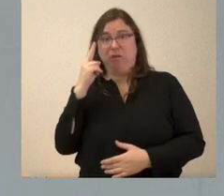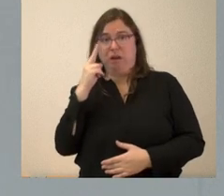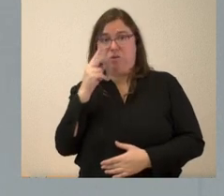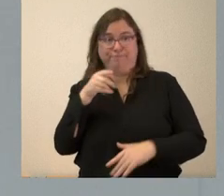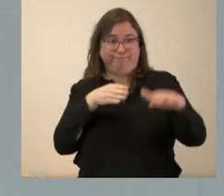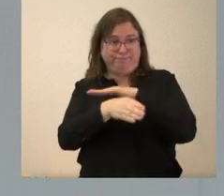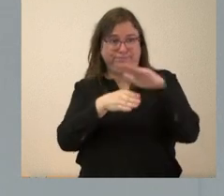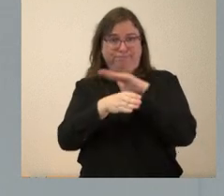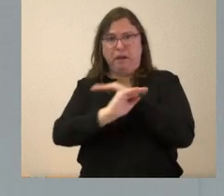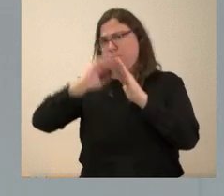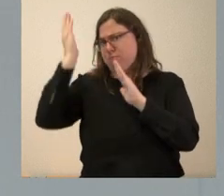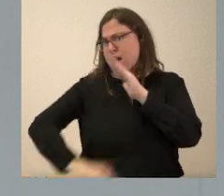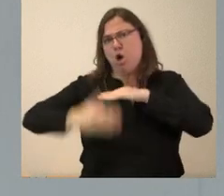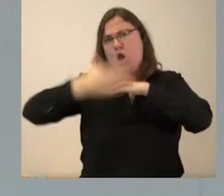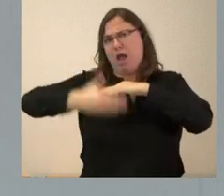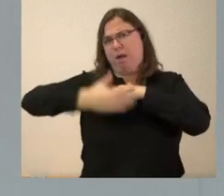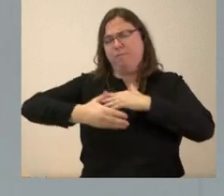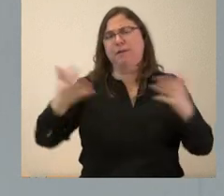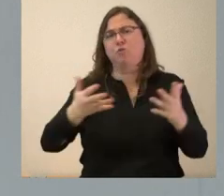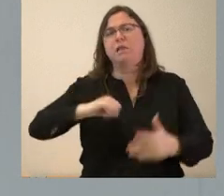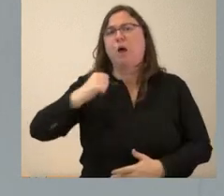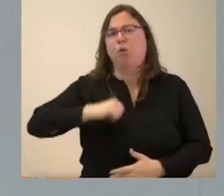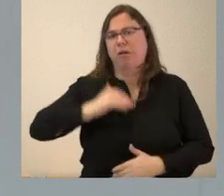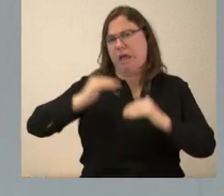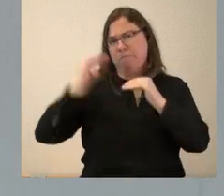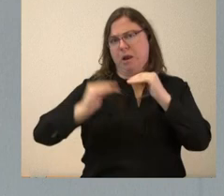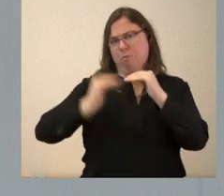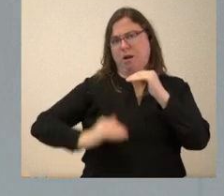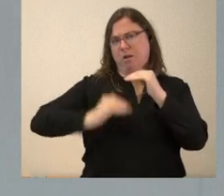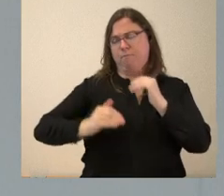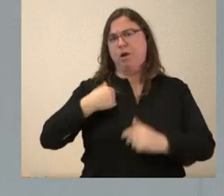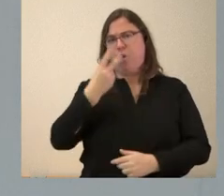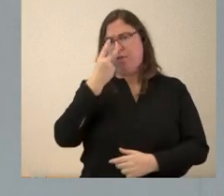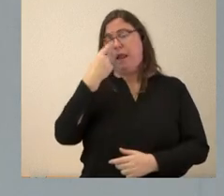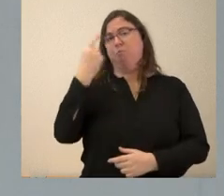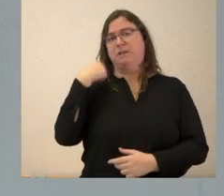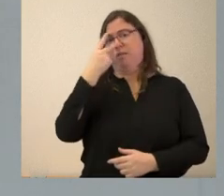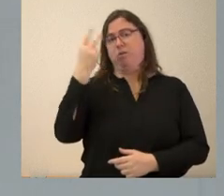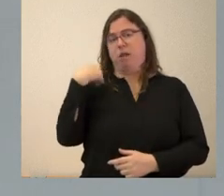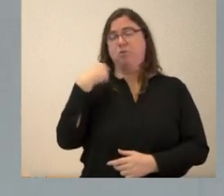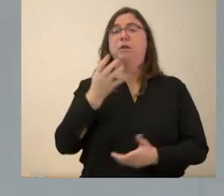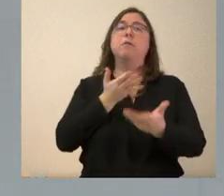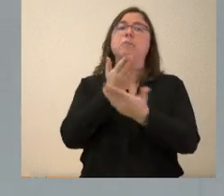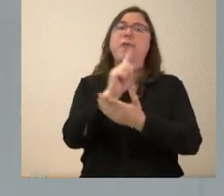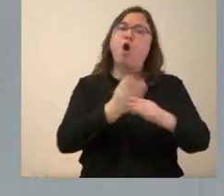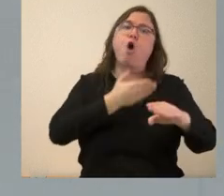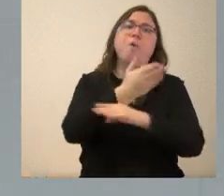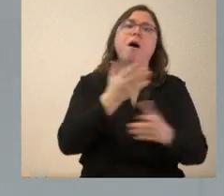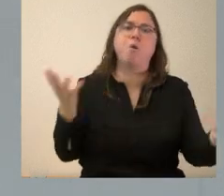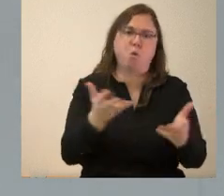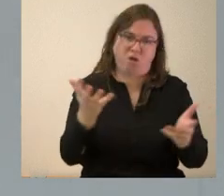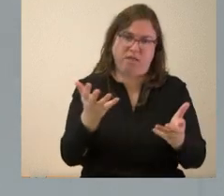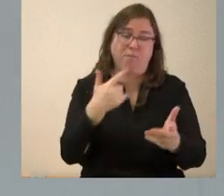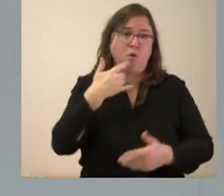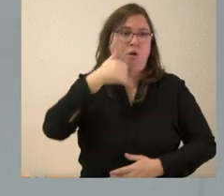lógicamente una restricciones y un llamamiento Al conjunto de la población que con la general no acudieran a las urgencias sanitarias por el riesgo que